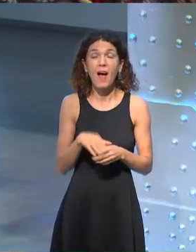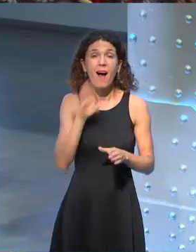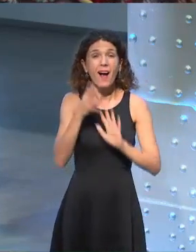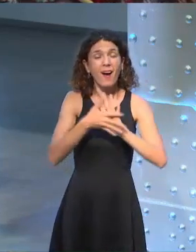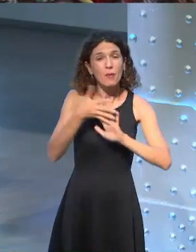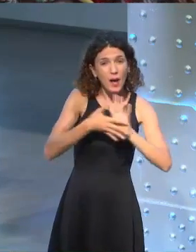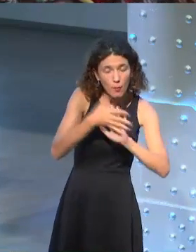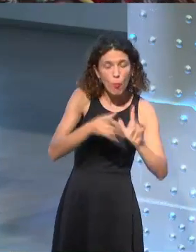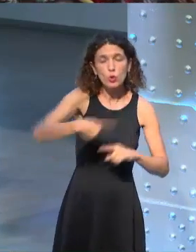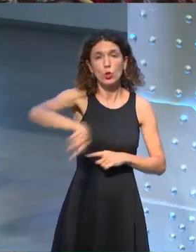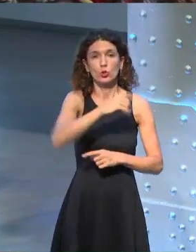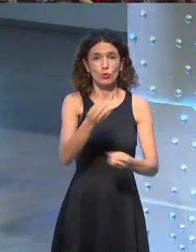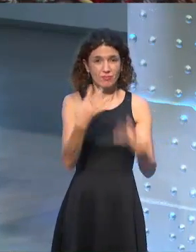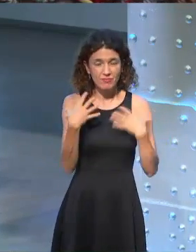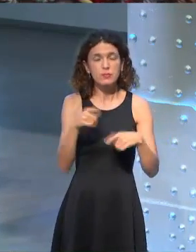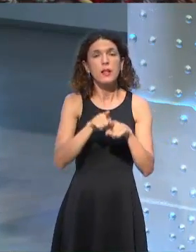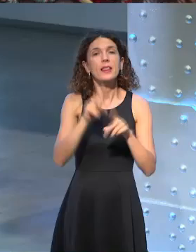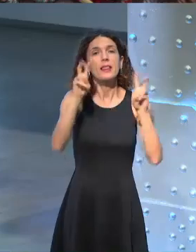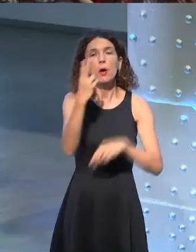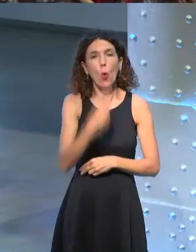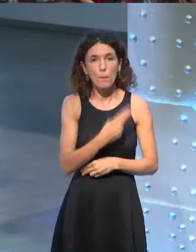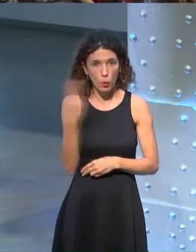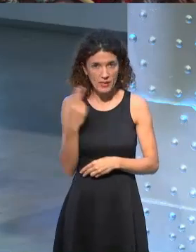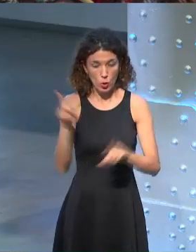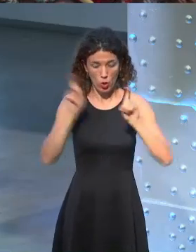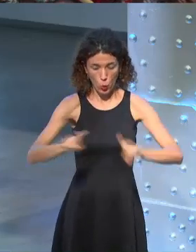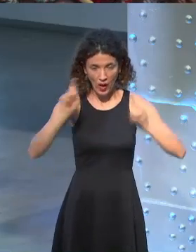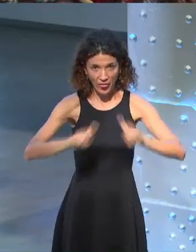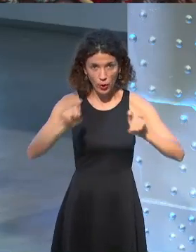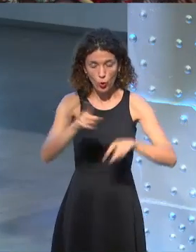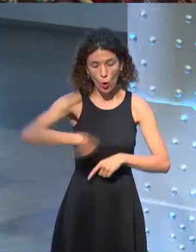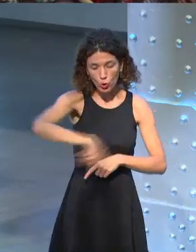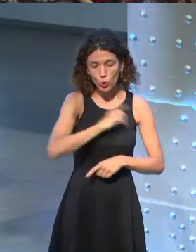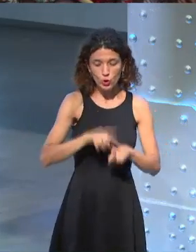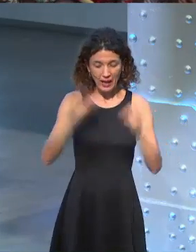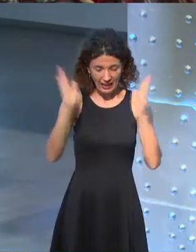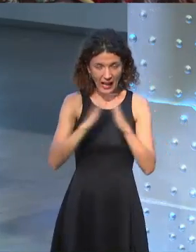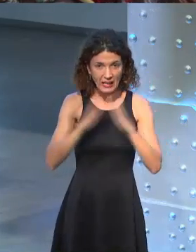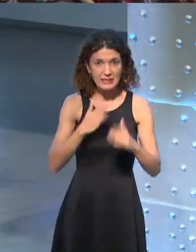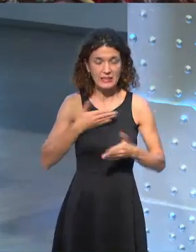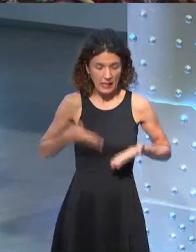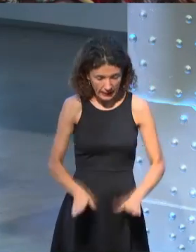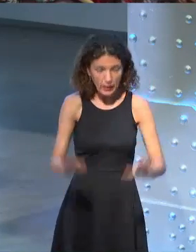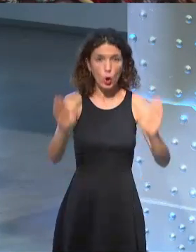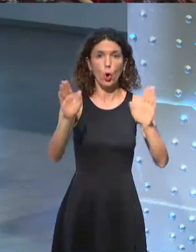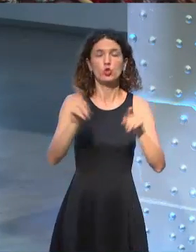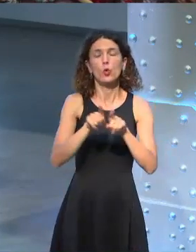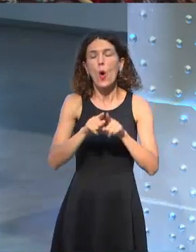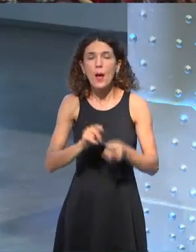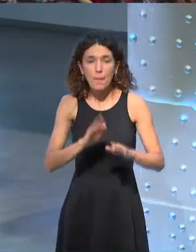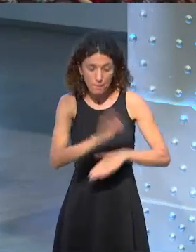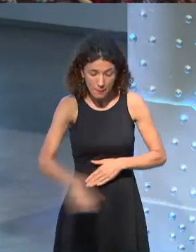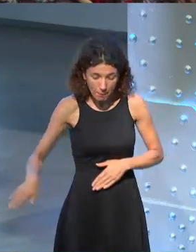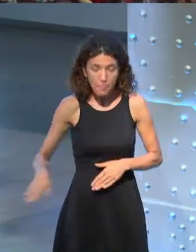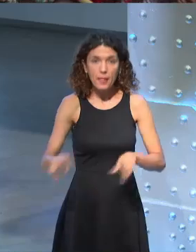hablábamos también, o habéis comentado, sobre el compromiso, sobre la educación, que tenemos que ser nosotros desde casa, de nuestros hijos, desde bien pequeñitos,